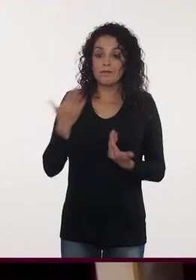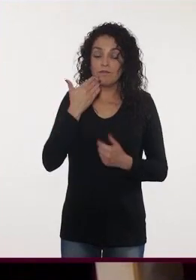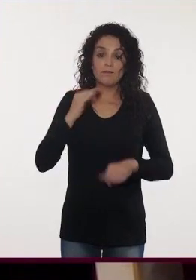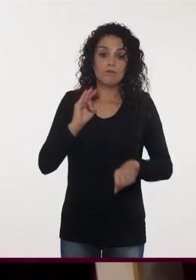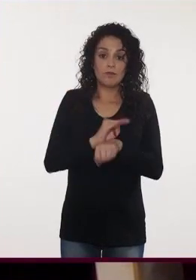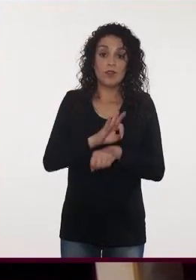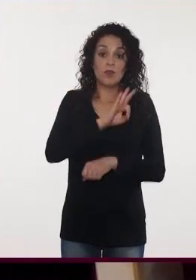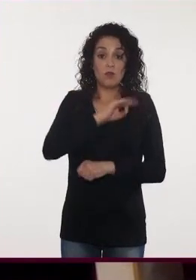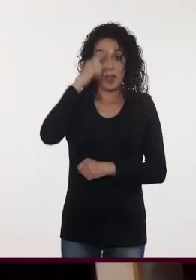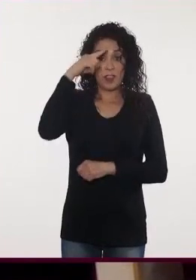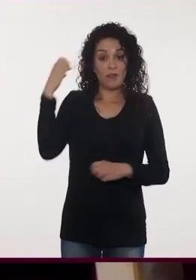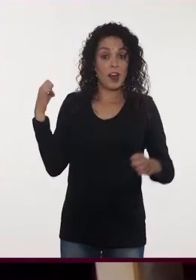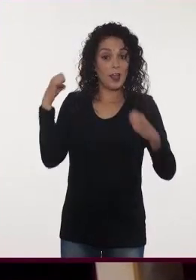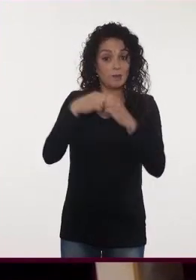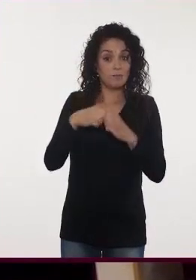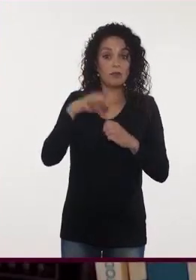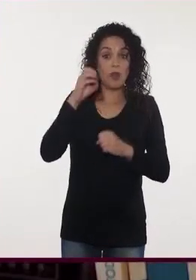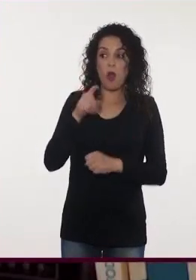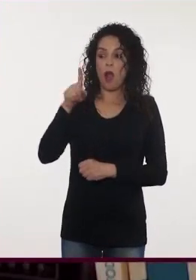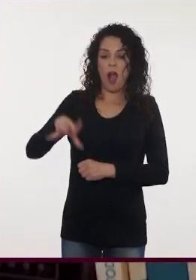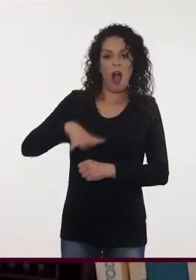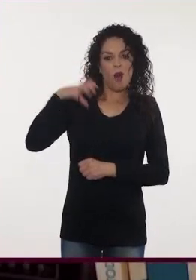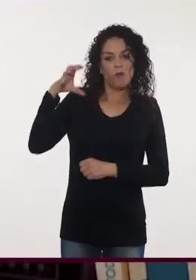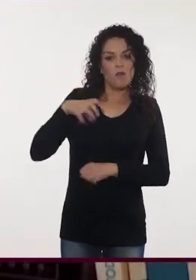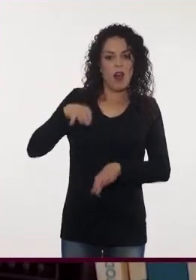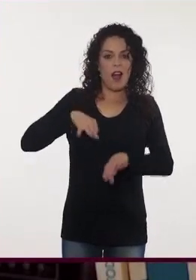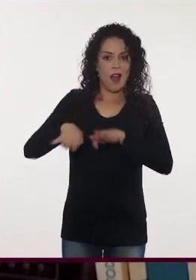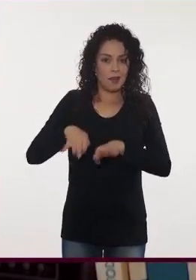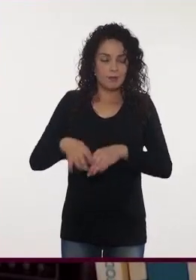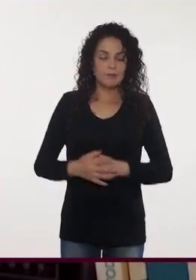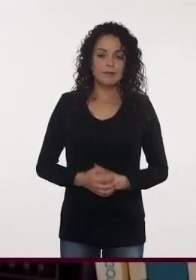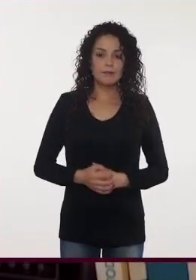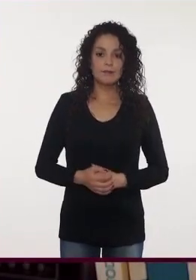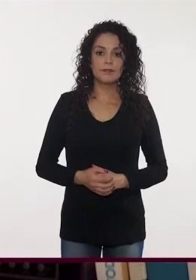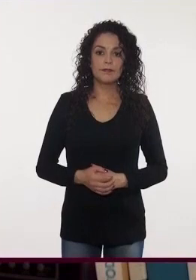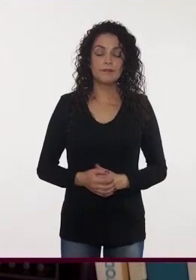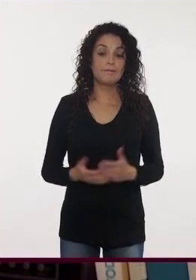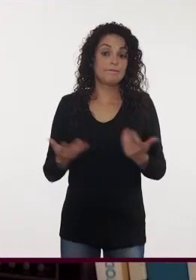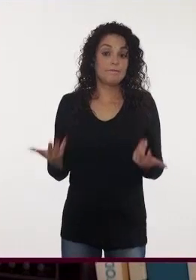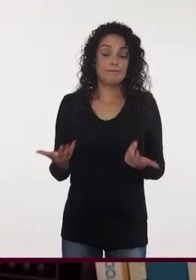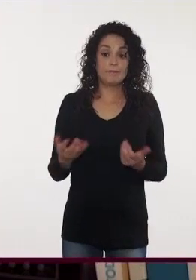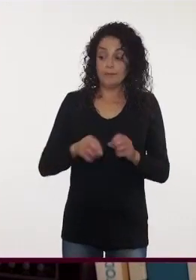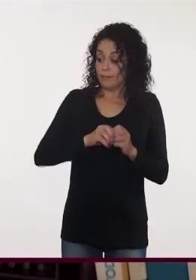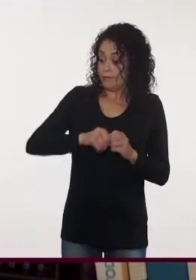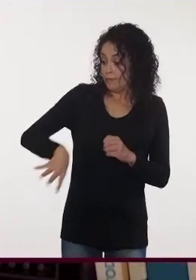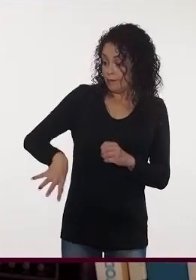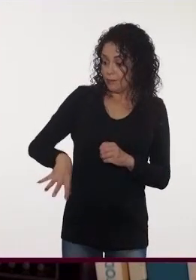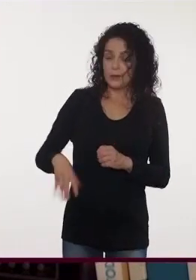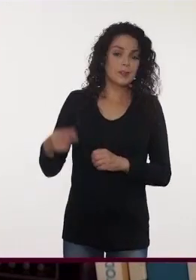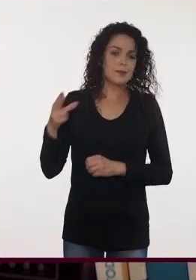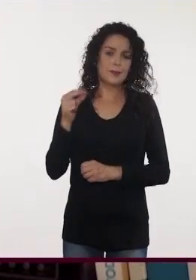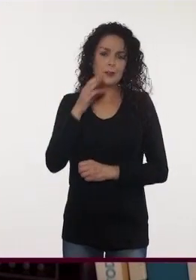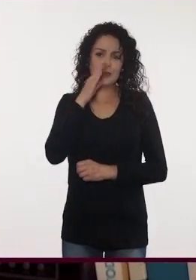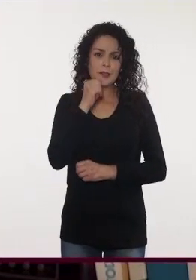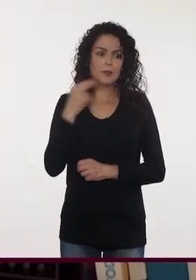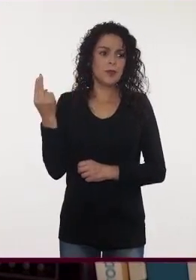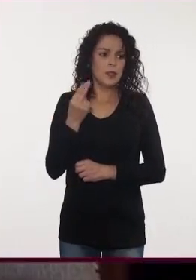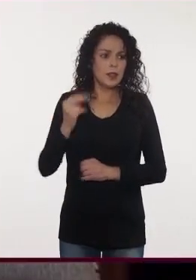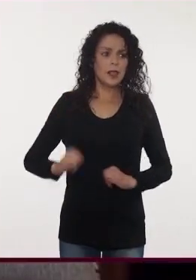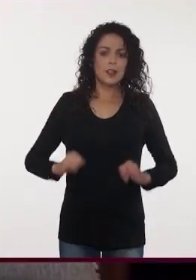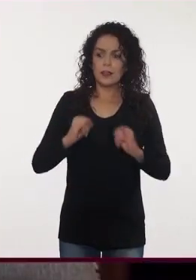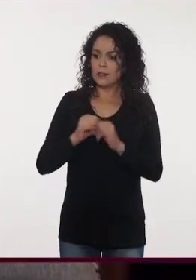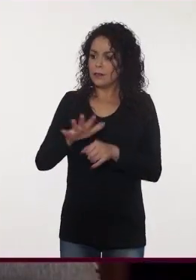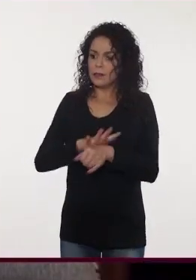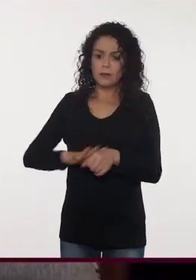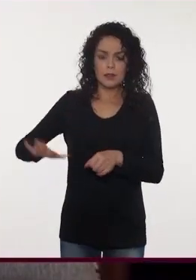ser engañados o explotados. La inclusión laboral no es posible si en el resto de instituciones y espacios urbanos no se